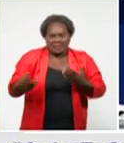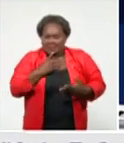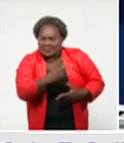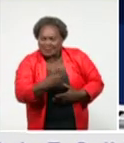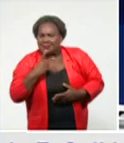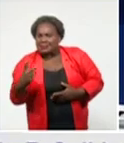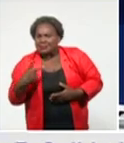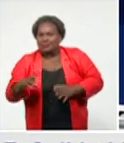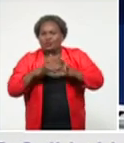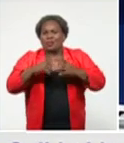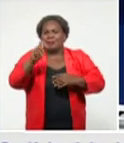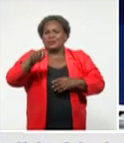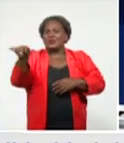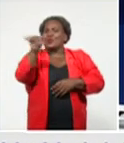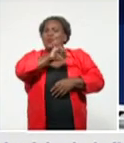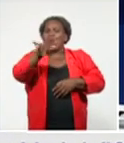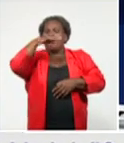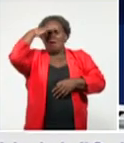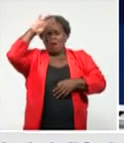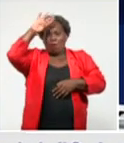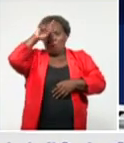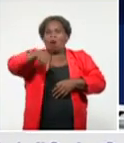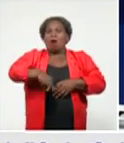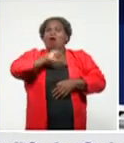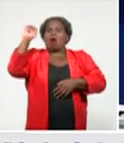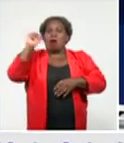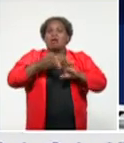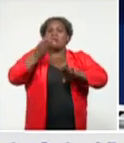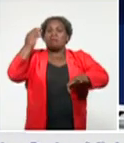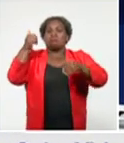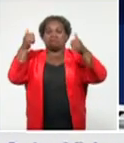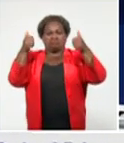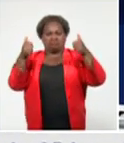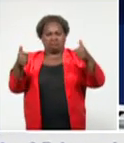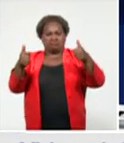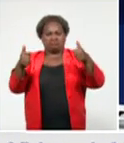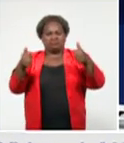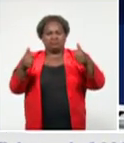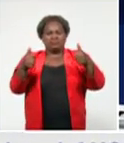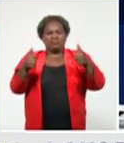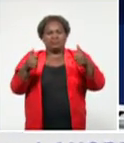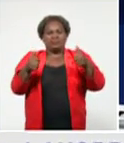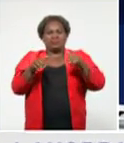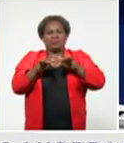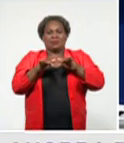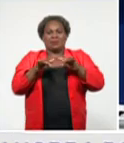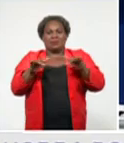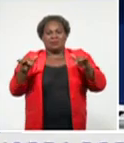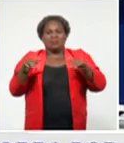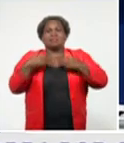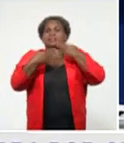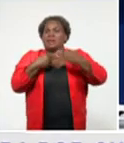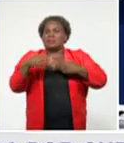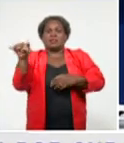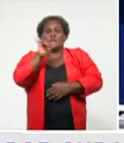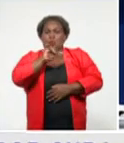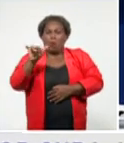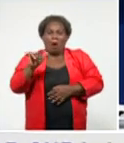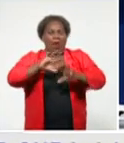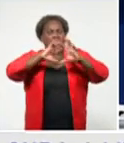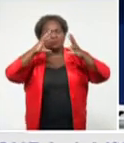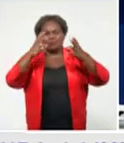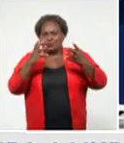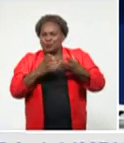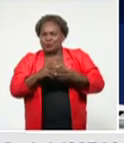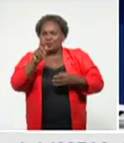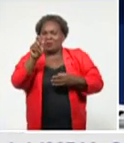Cuba, y que realmente se logró su recuperación, independientemente de que, como se hace con todos los que han tenido la